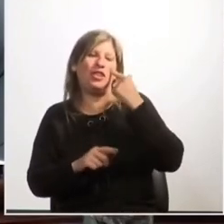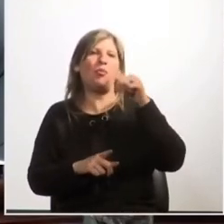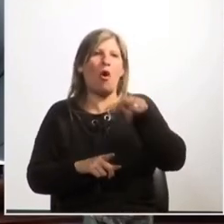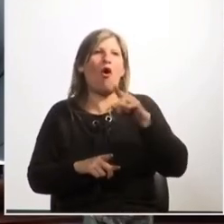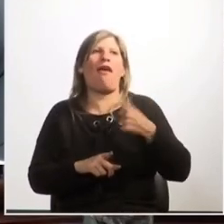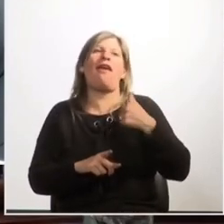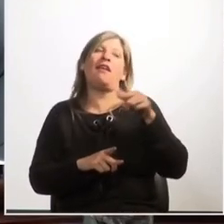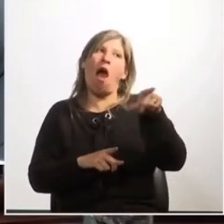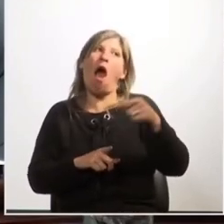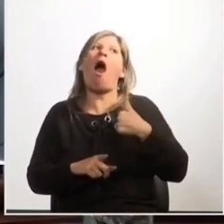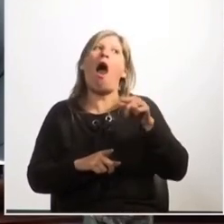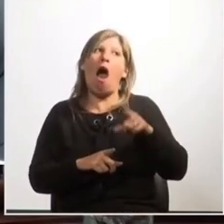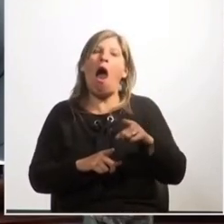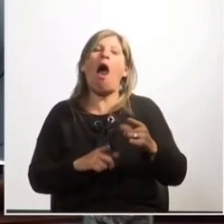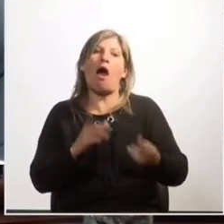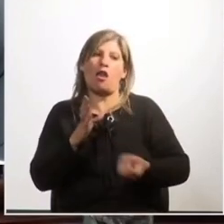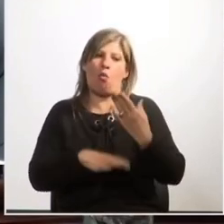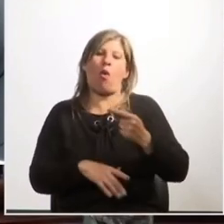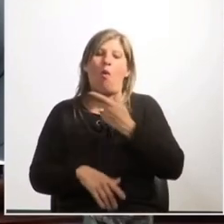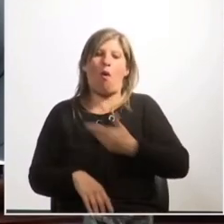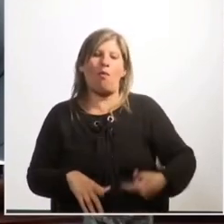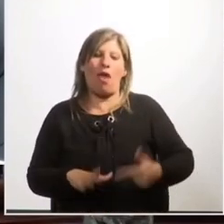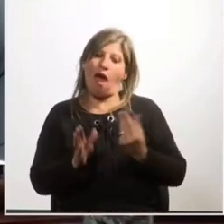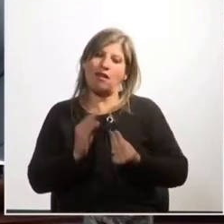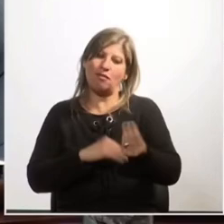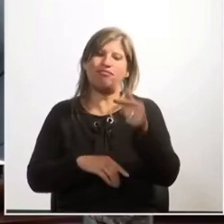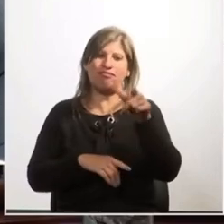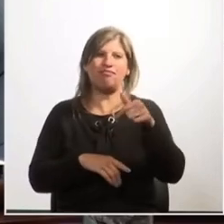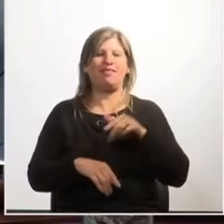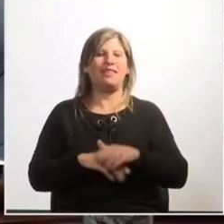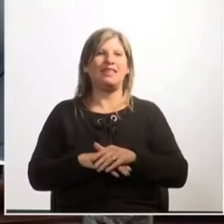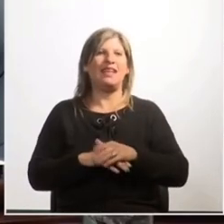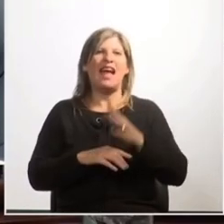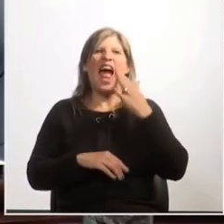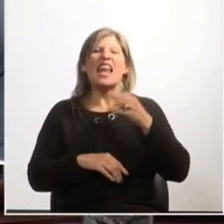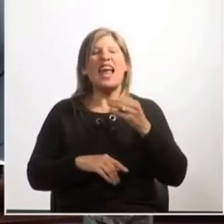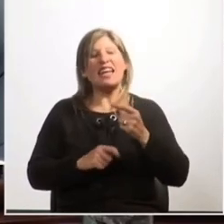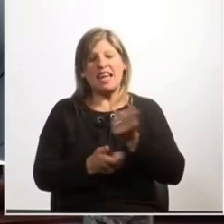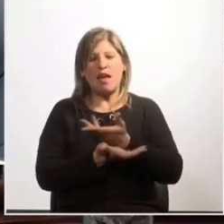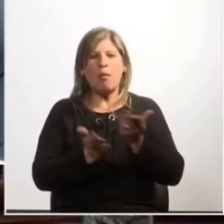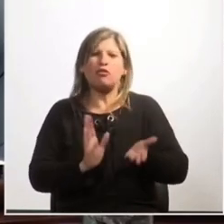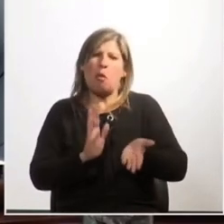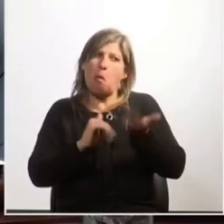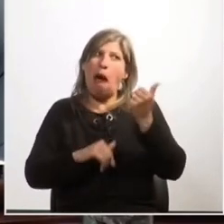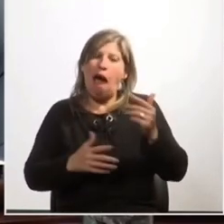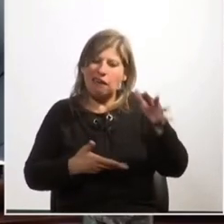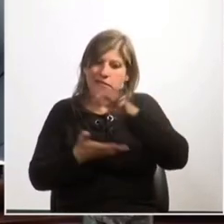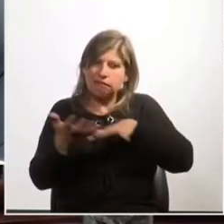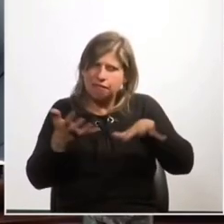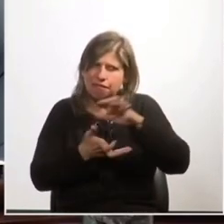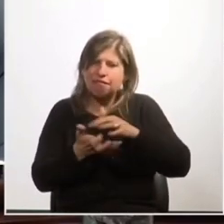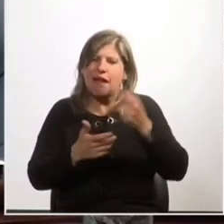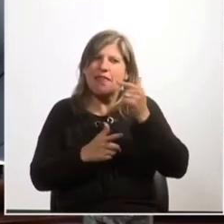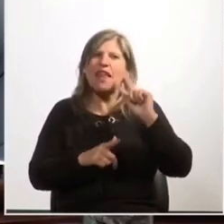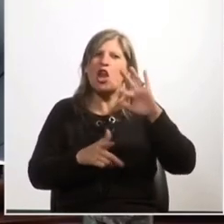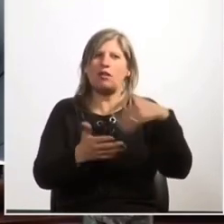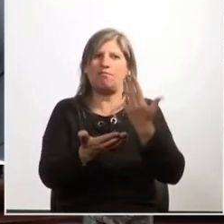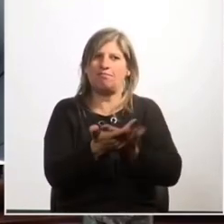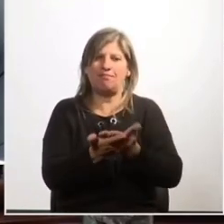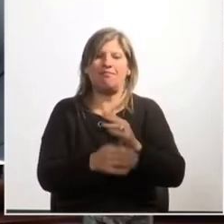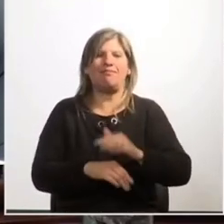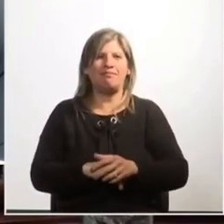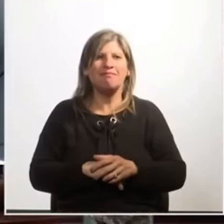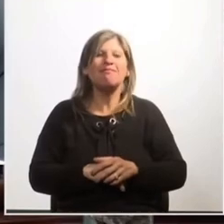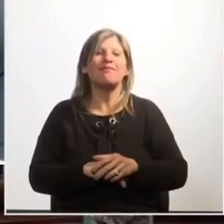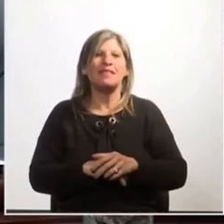de la impronta de un nuevo gobierno. La realidad mostró ser más compleja, ¿verdad?, de lo que se planteaba.